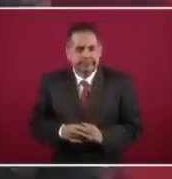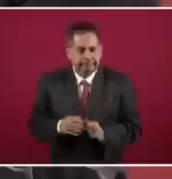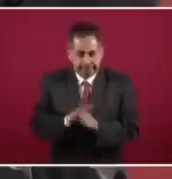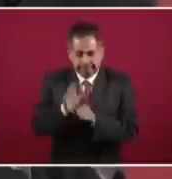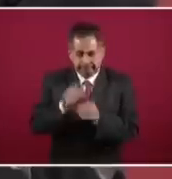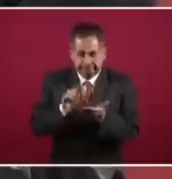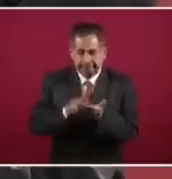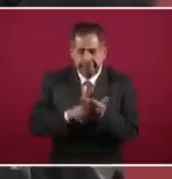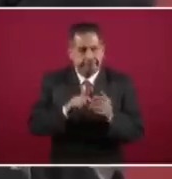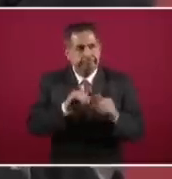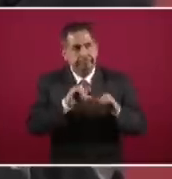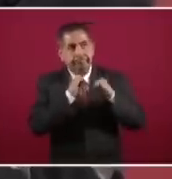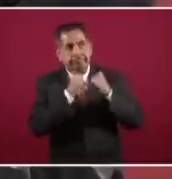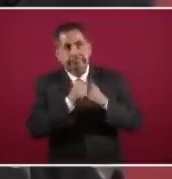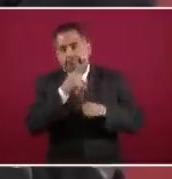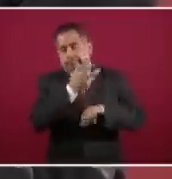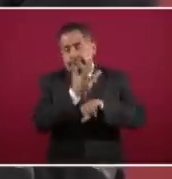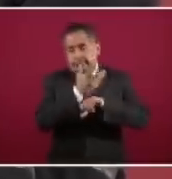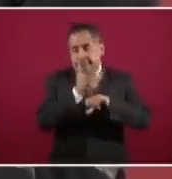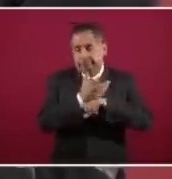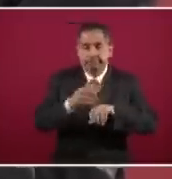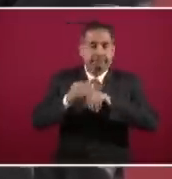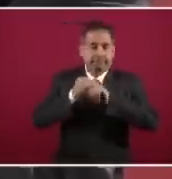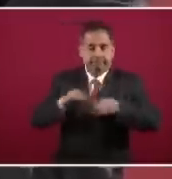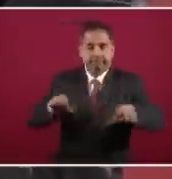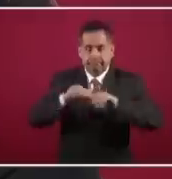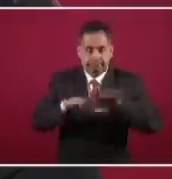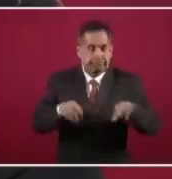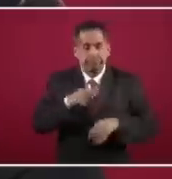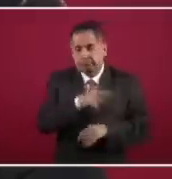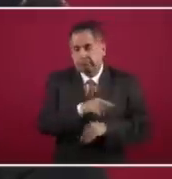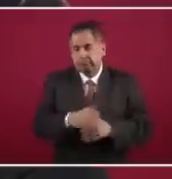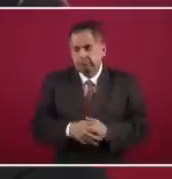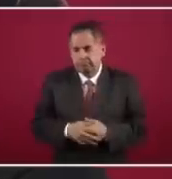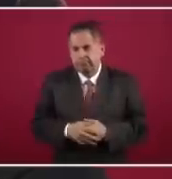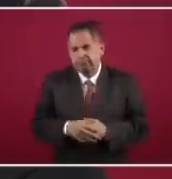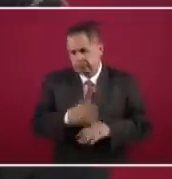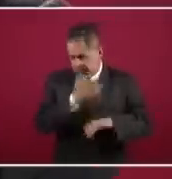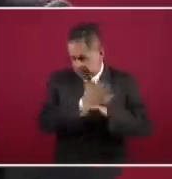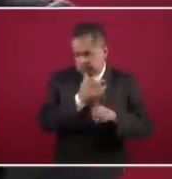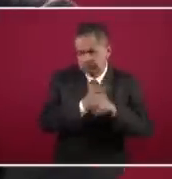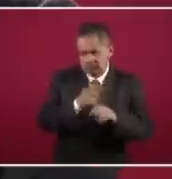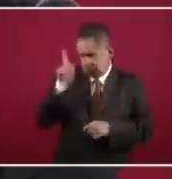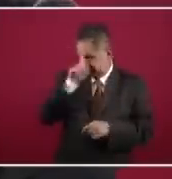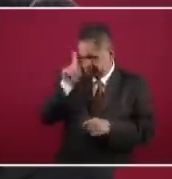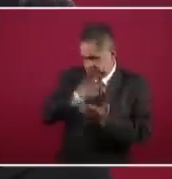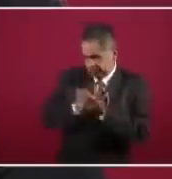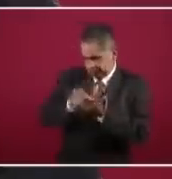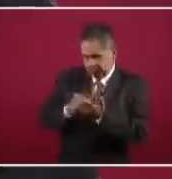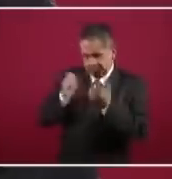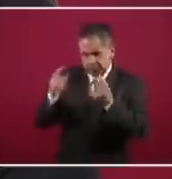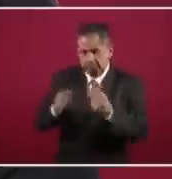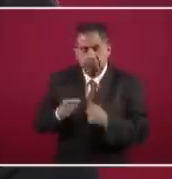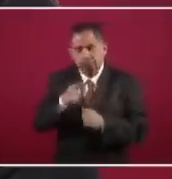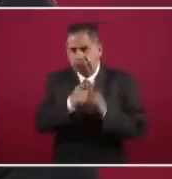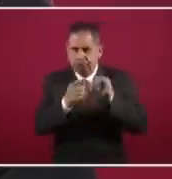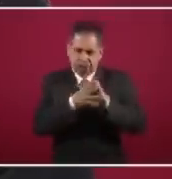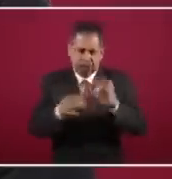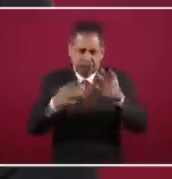cuál es la organización empresarial, es de Estados Unidos, y